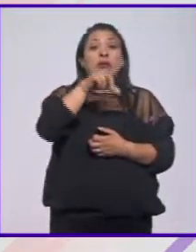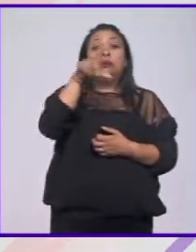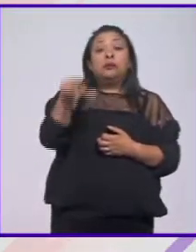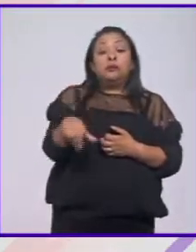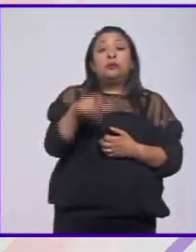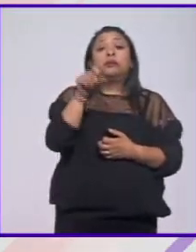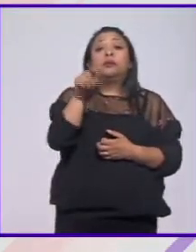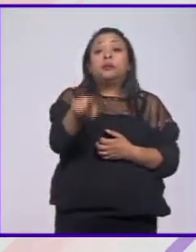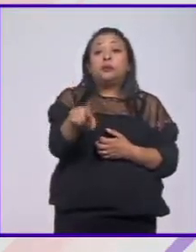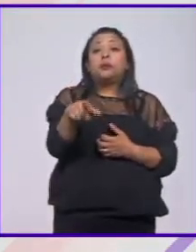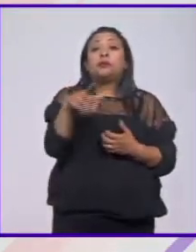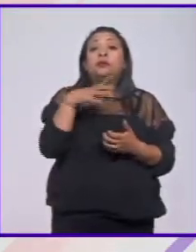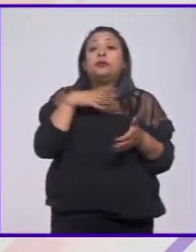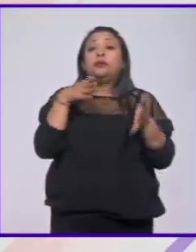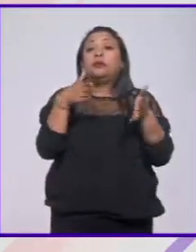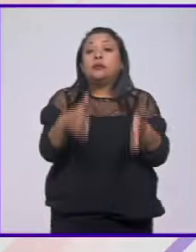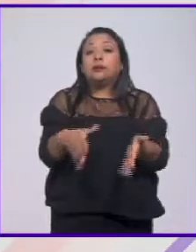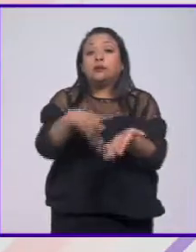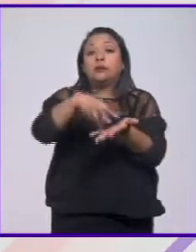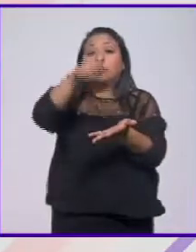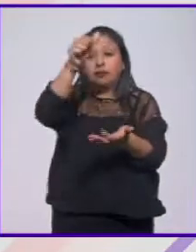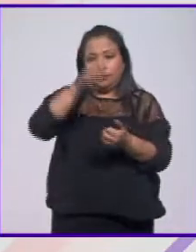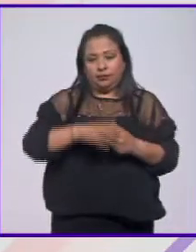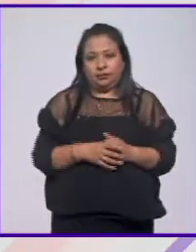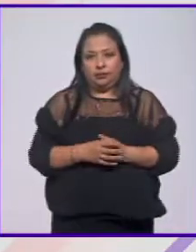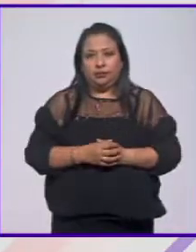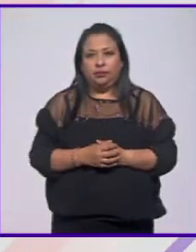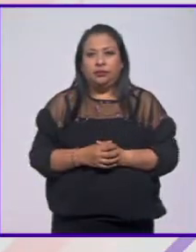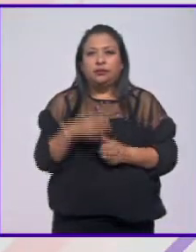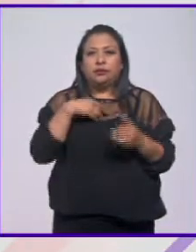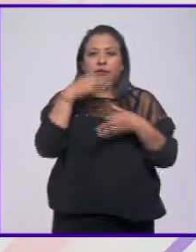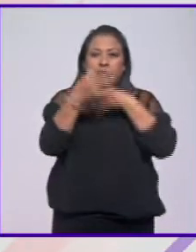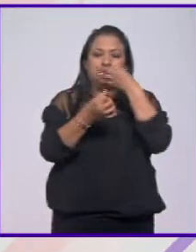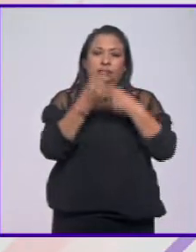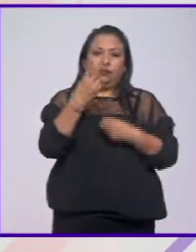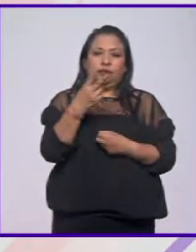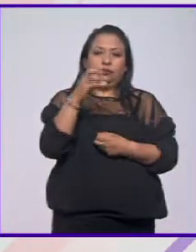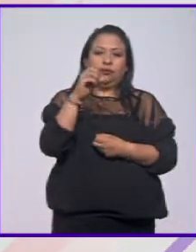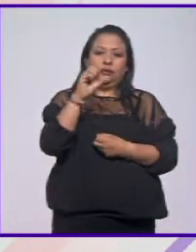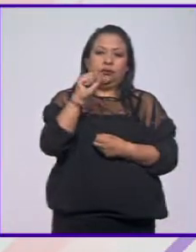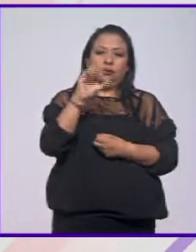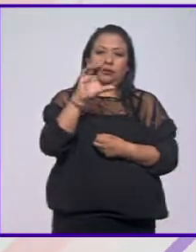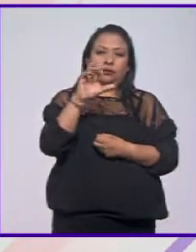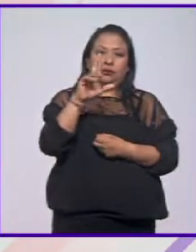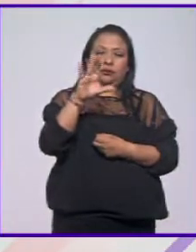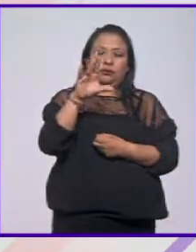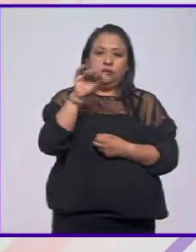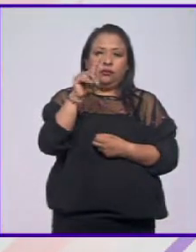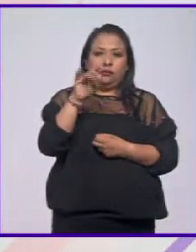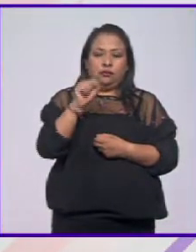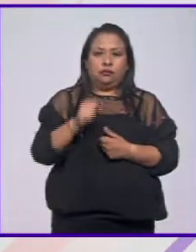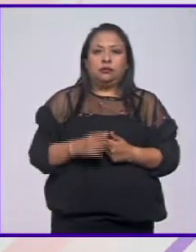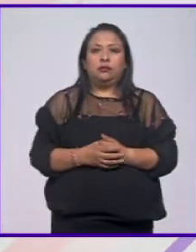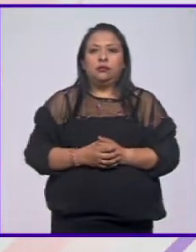donde se enterraban sus cenizas. Noticias 22, Óscar Cortés.